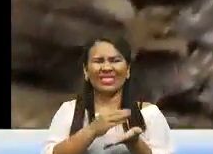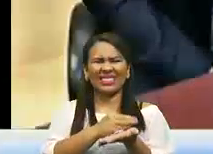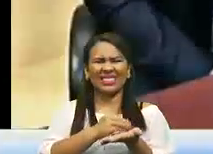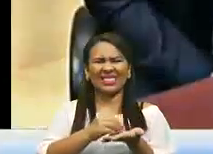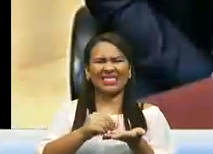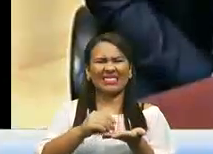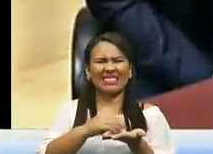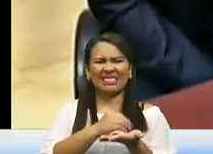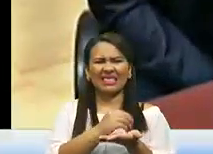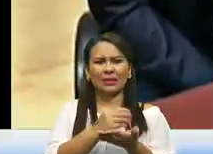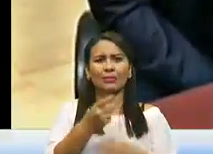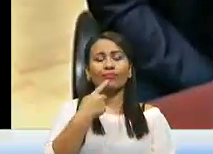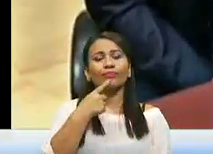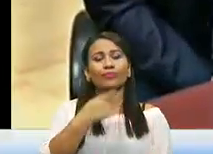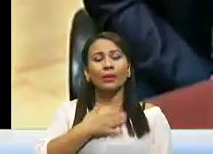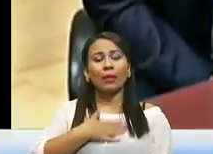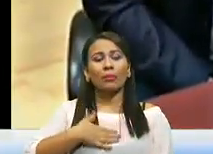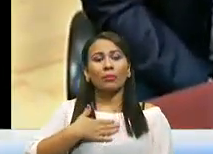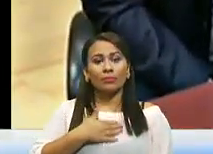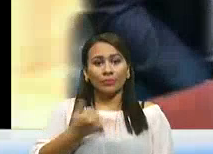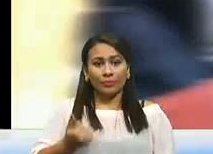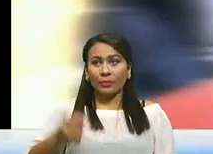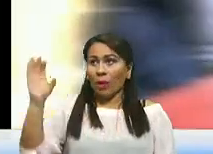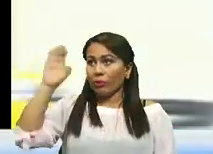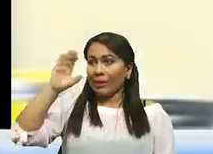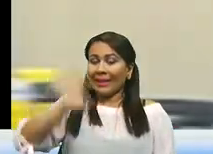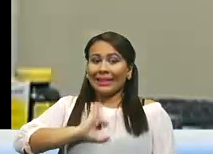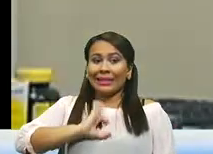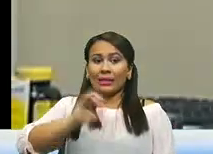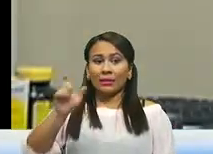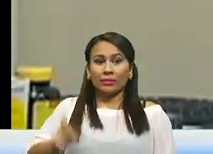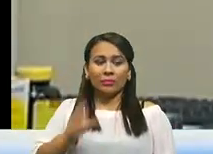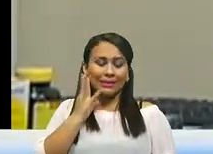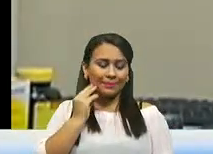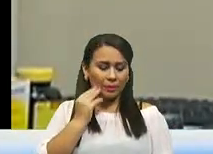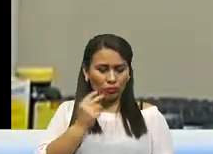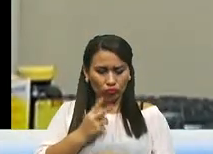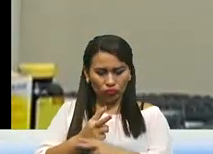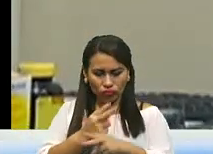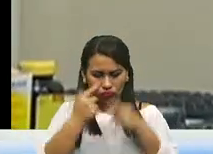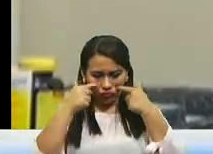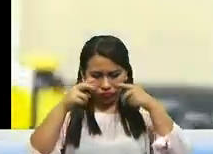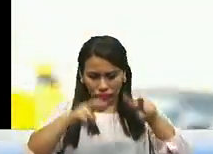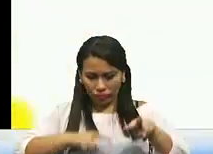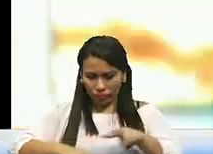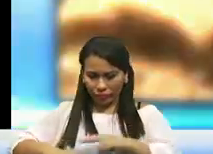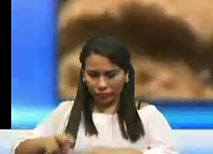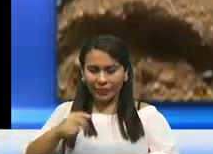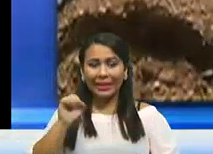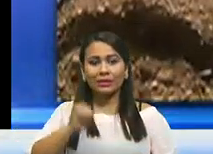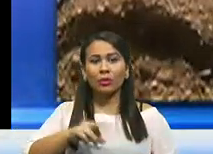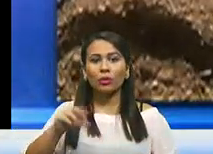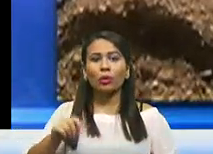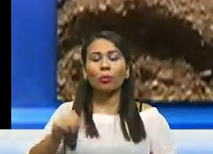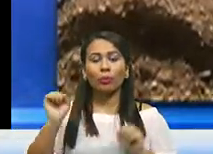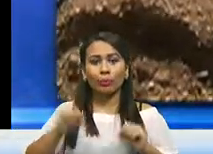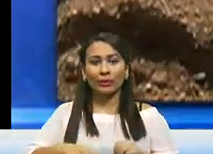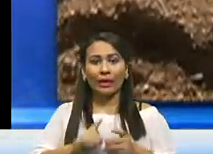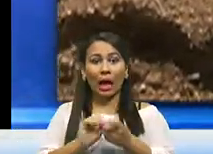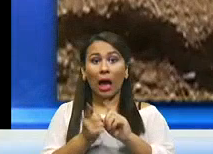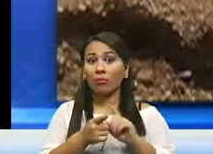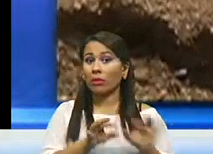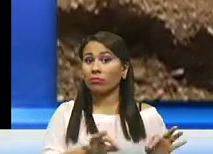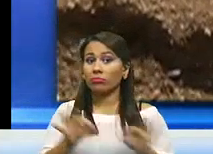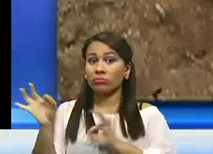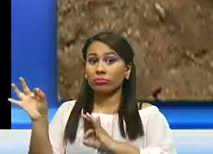Sin embargo, han solicitado una evaluación técnica. La gestión de riesgo haga la inspección y determine las acciones que debe tomarse,